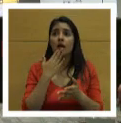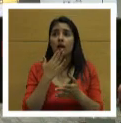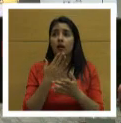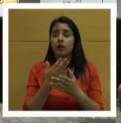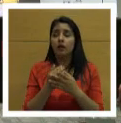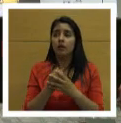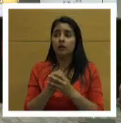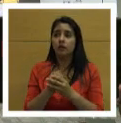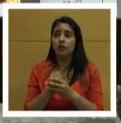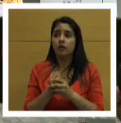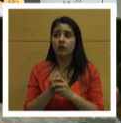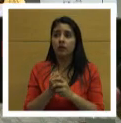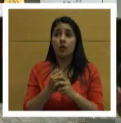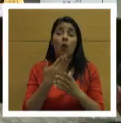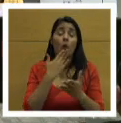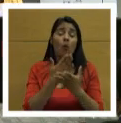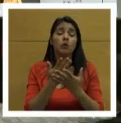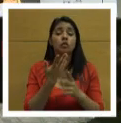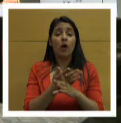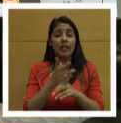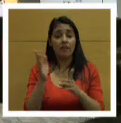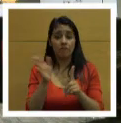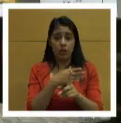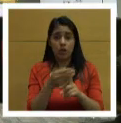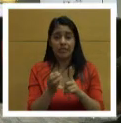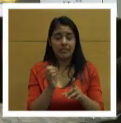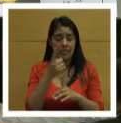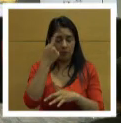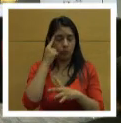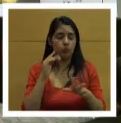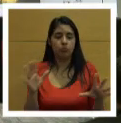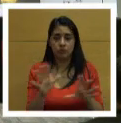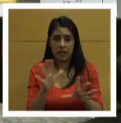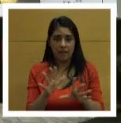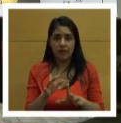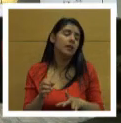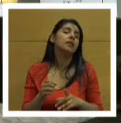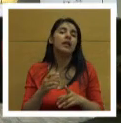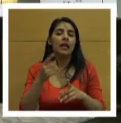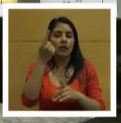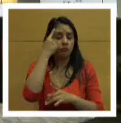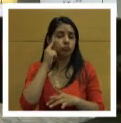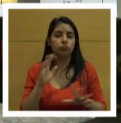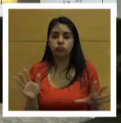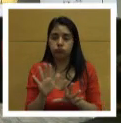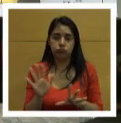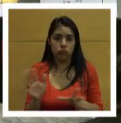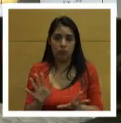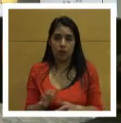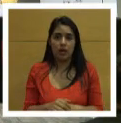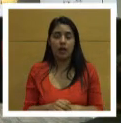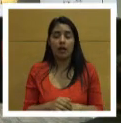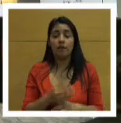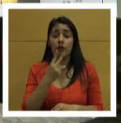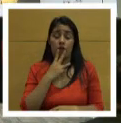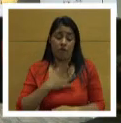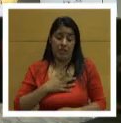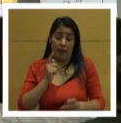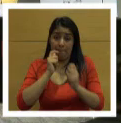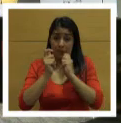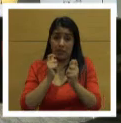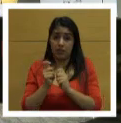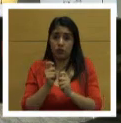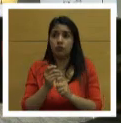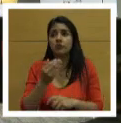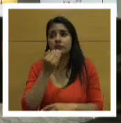¿cierto?, violencia grave, haya vivido violencia grave o vital. Segundo, que el riesgo sea grave o vital. Y obviamente también que esté en un estado o situación donde